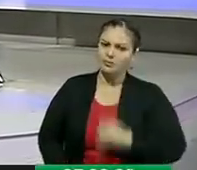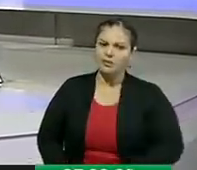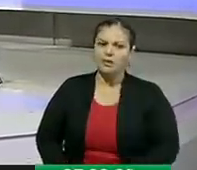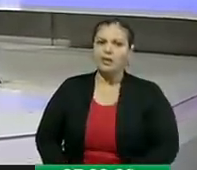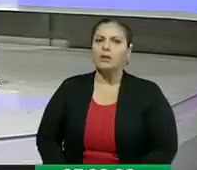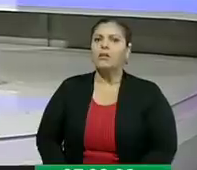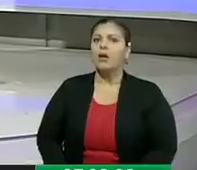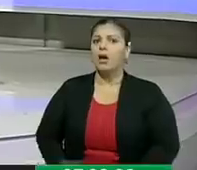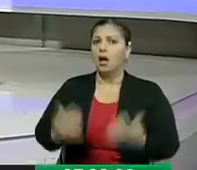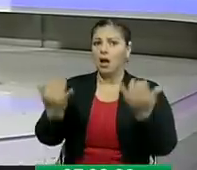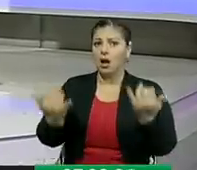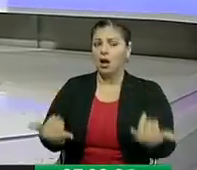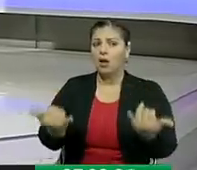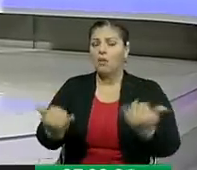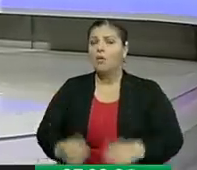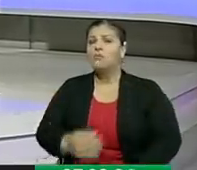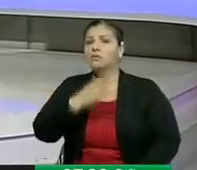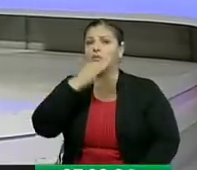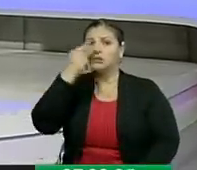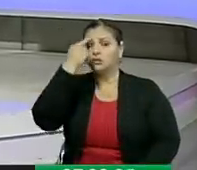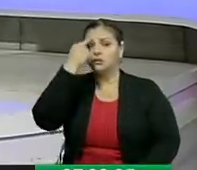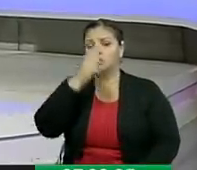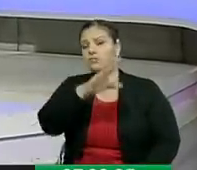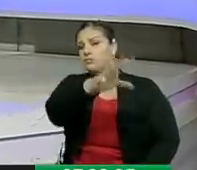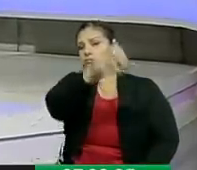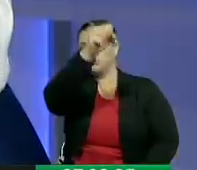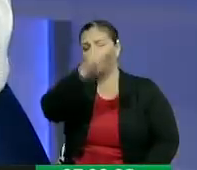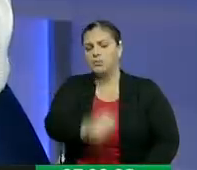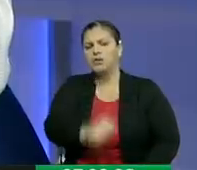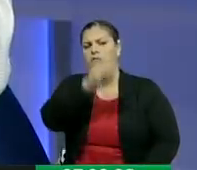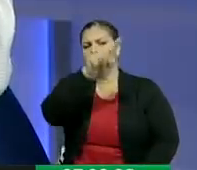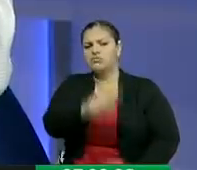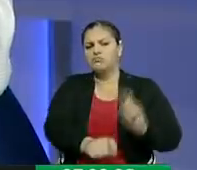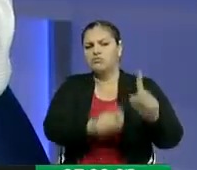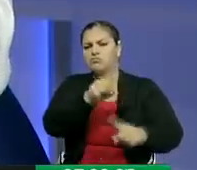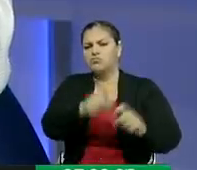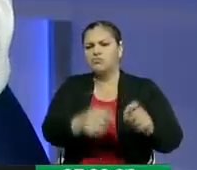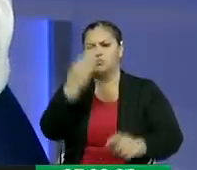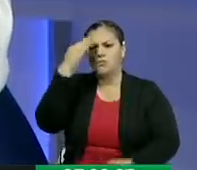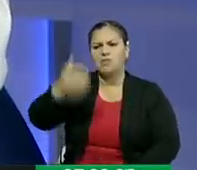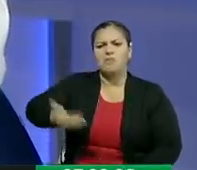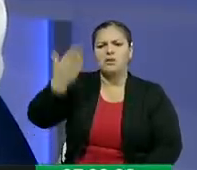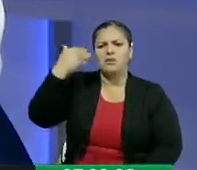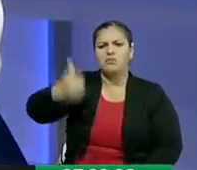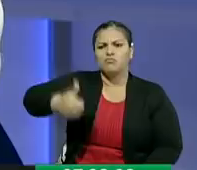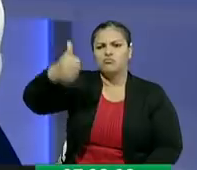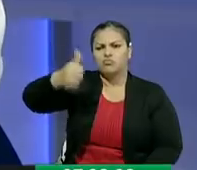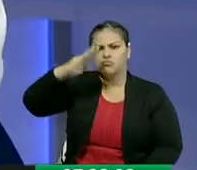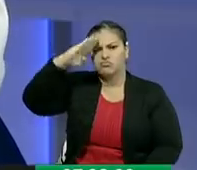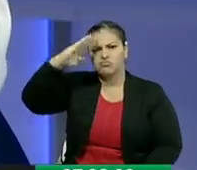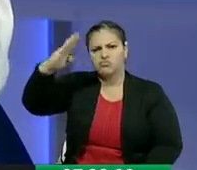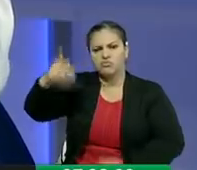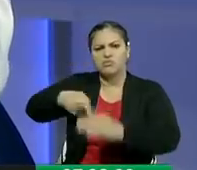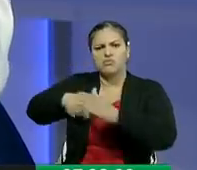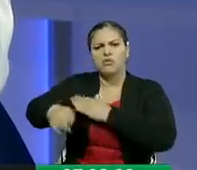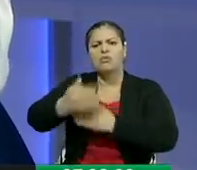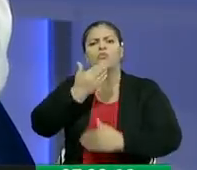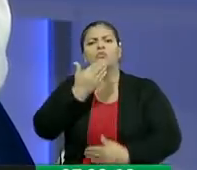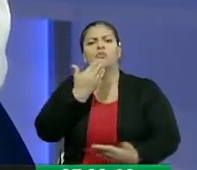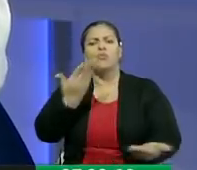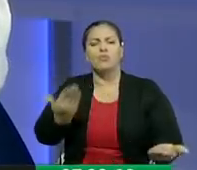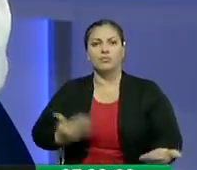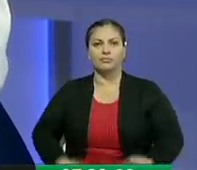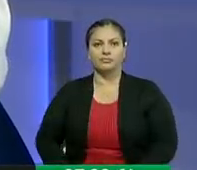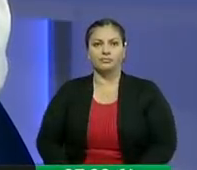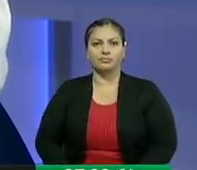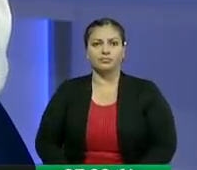caso? Pienso que él dirá, yo formé una comisión porque estábamos interesados en saberlo, la comisión me informó lo que se fue